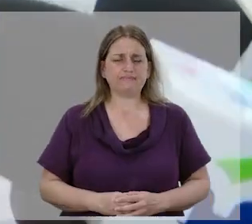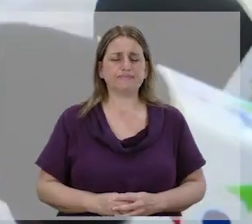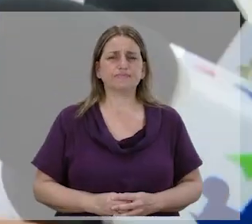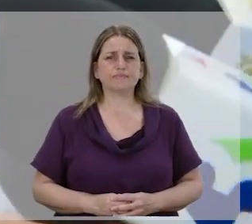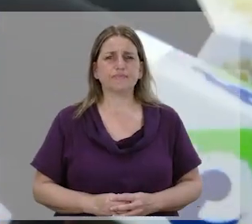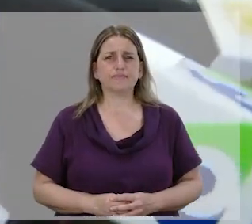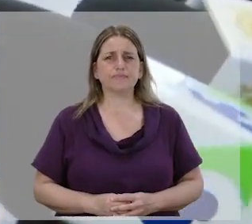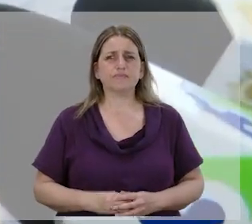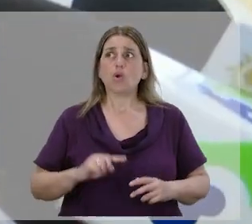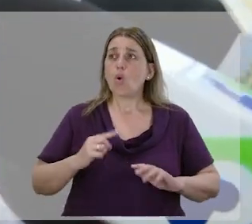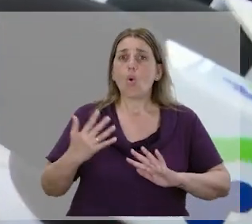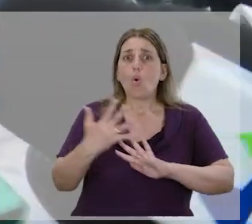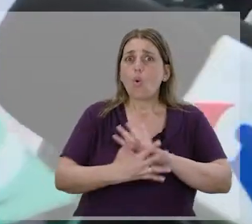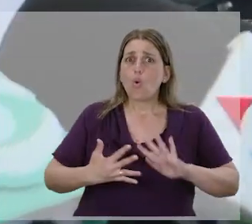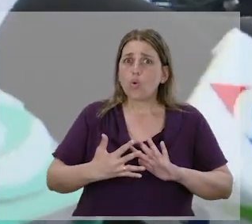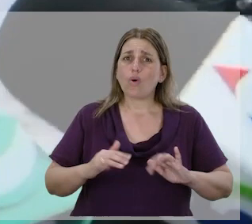Uruguay,